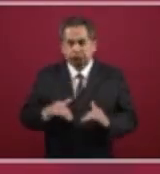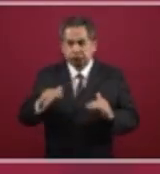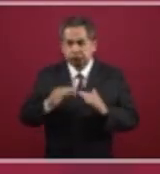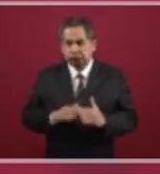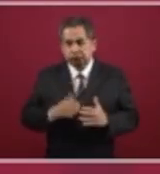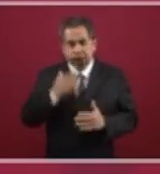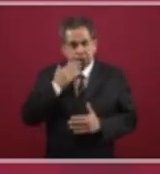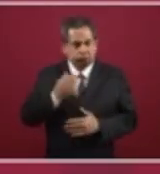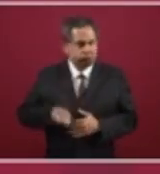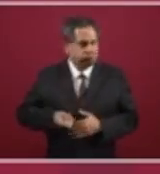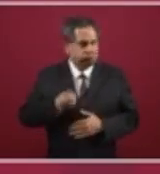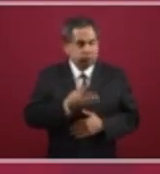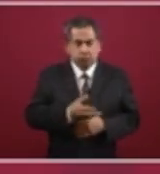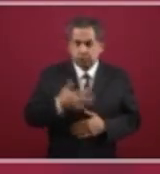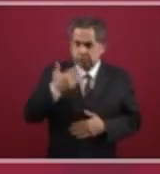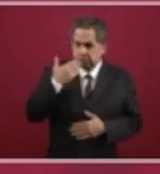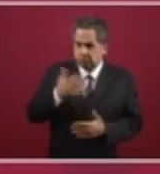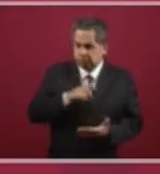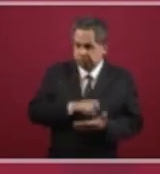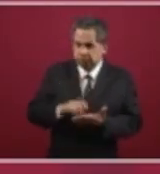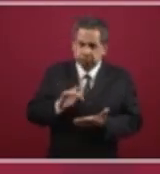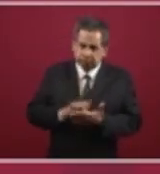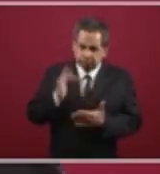una contribución, y